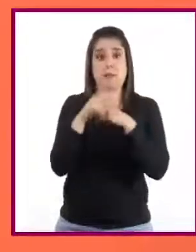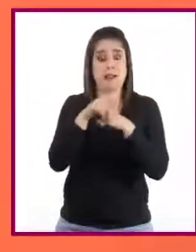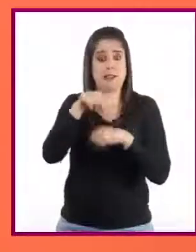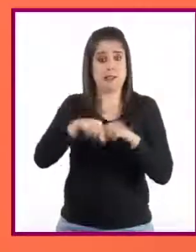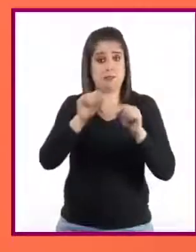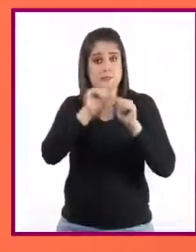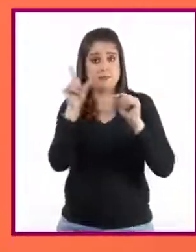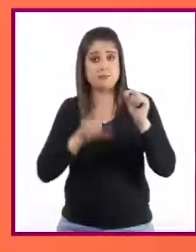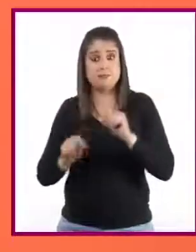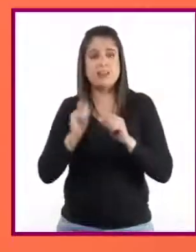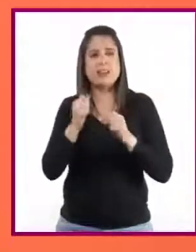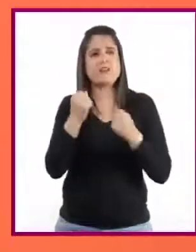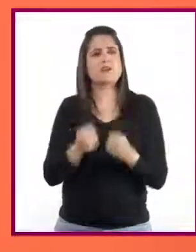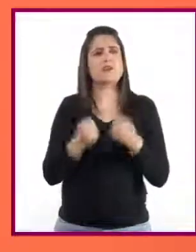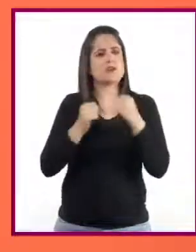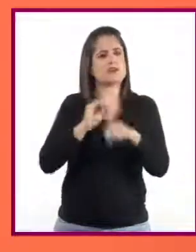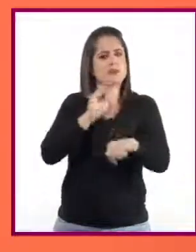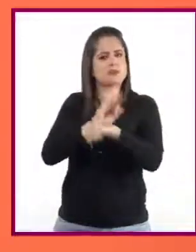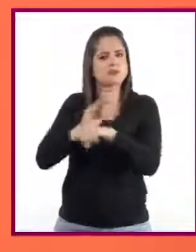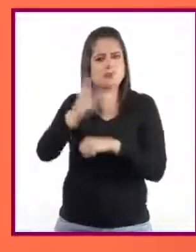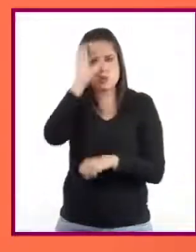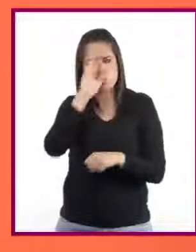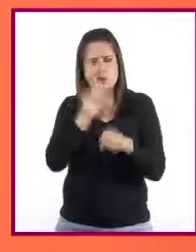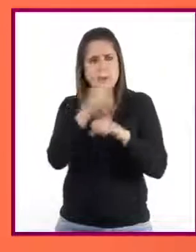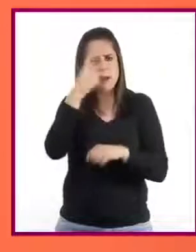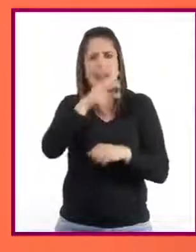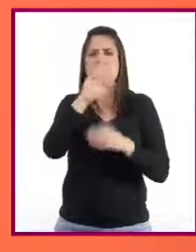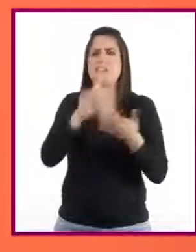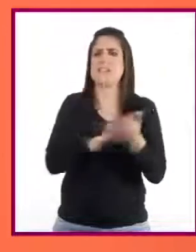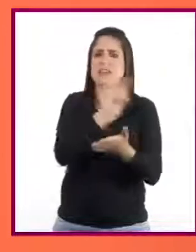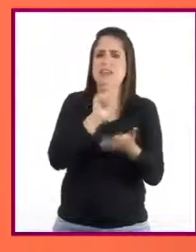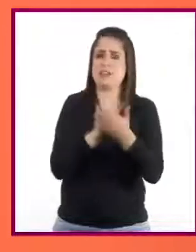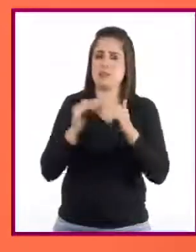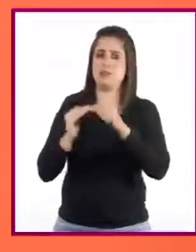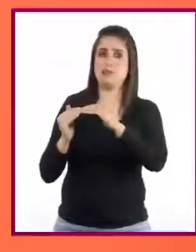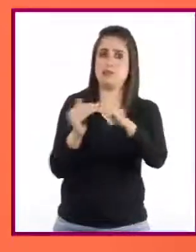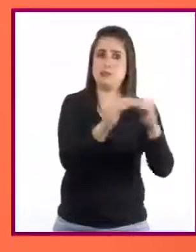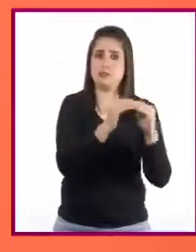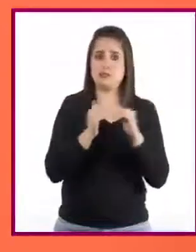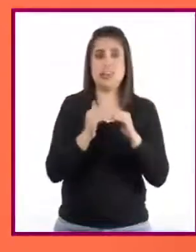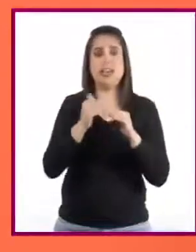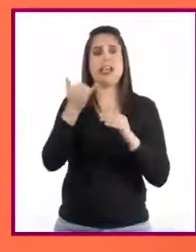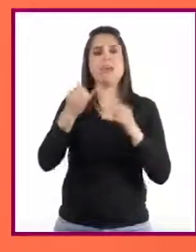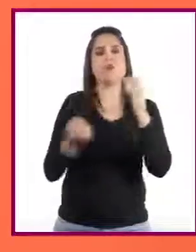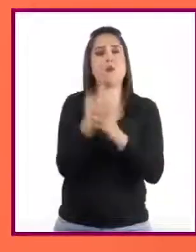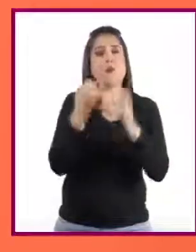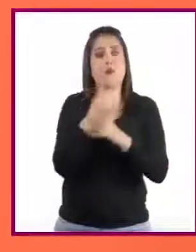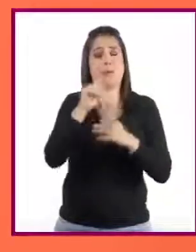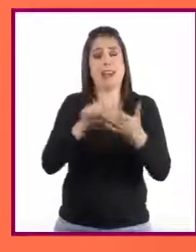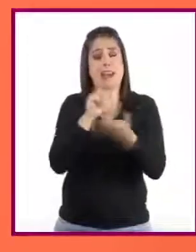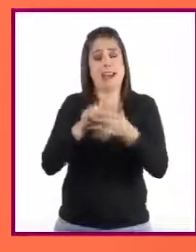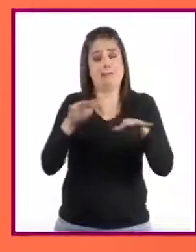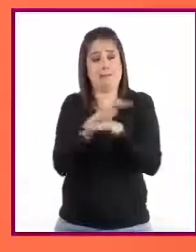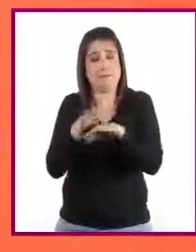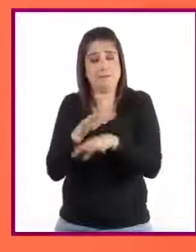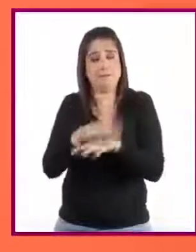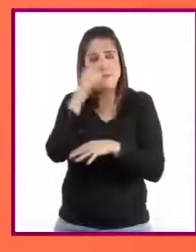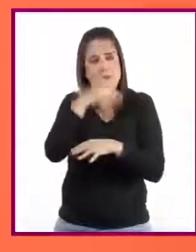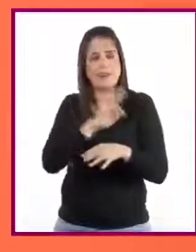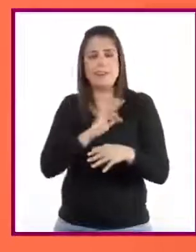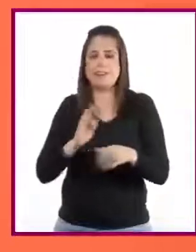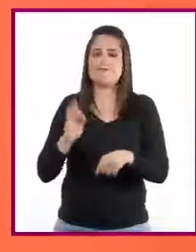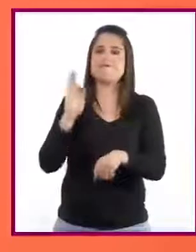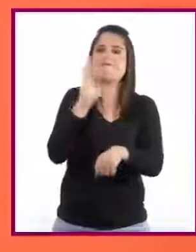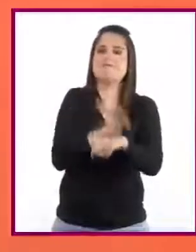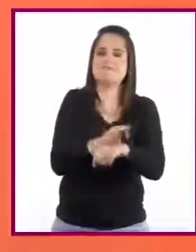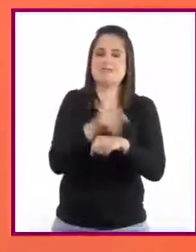impulsado acciones para fortalecer la cultura de la legalidad democrática y promovido reformas que ayudan a consolidar el Estado